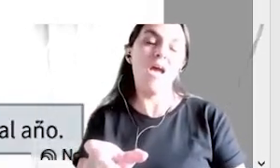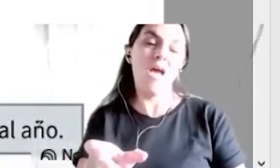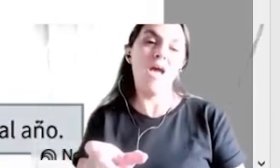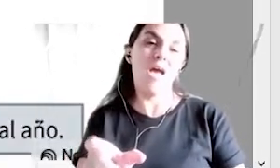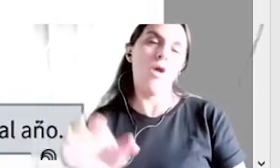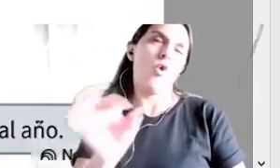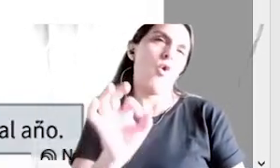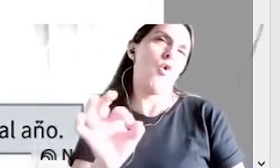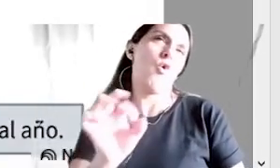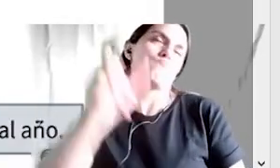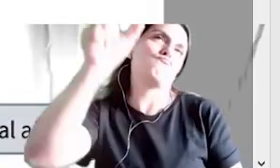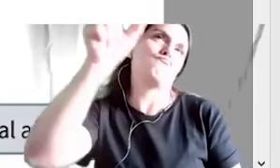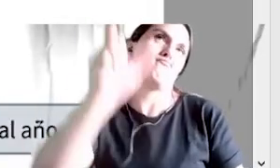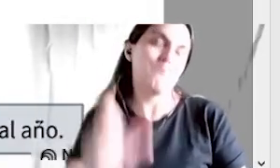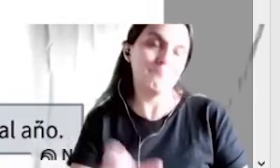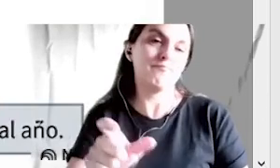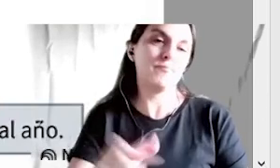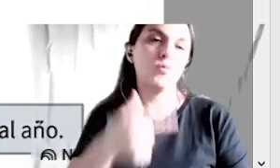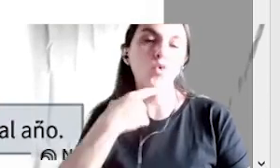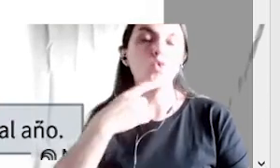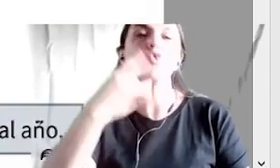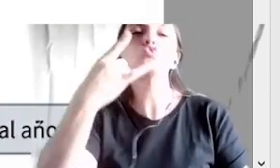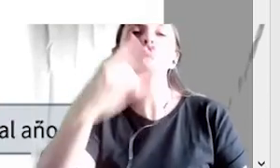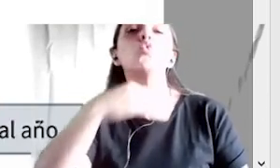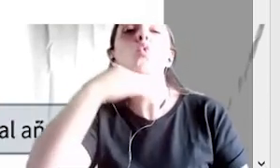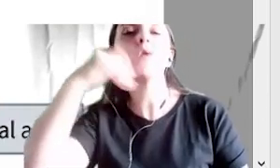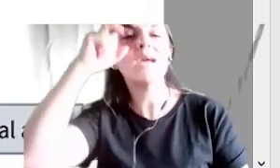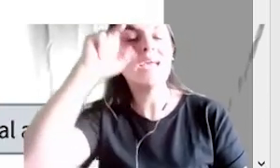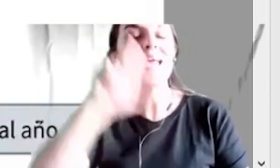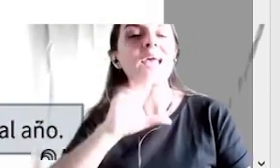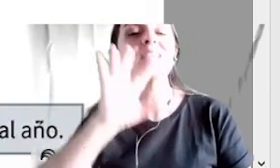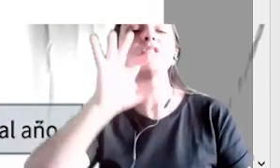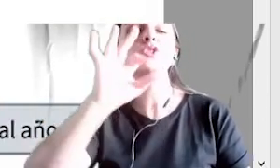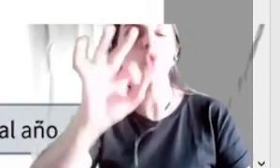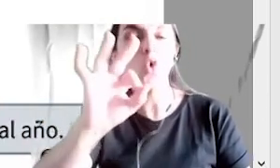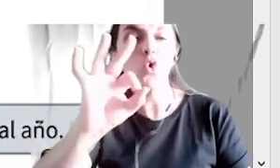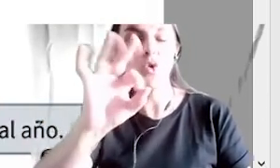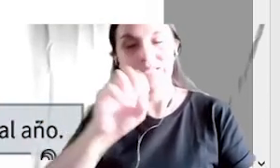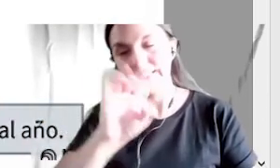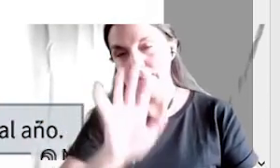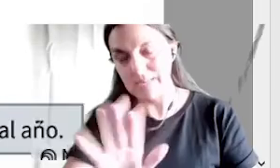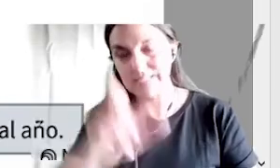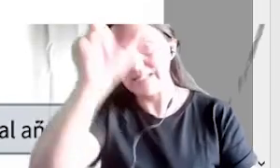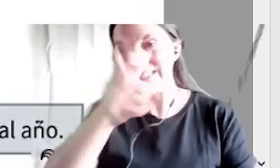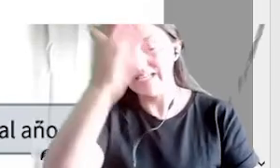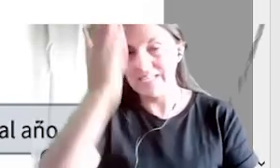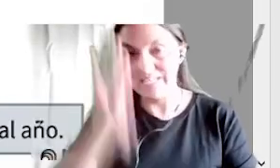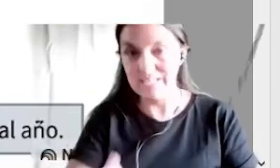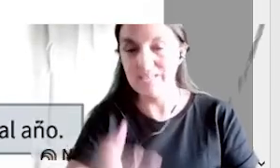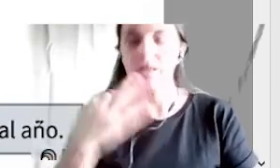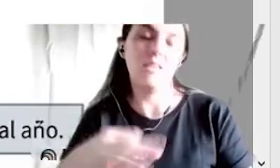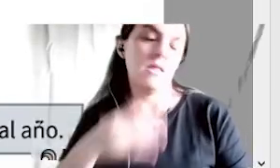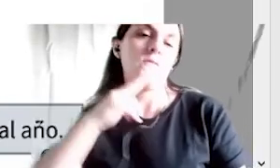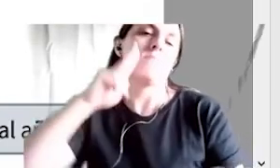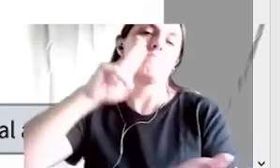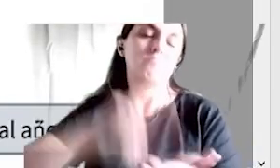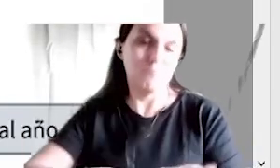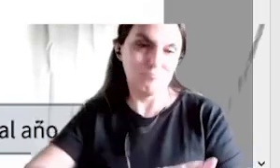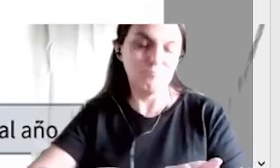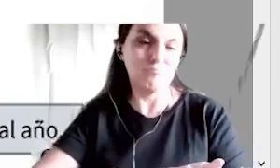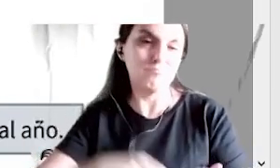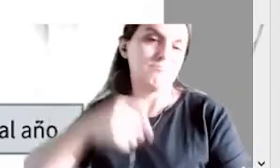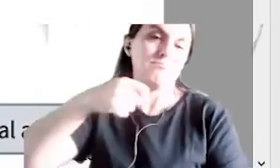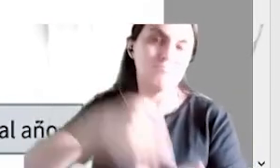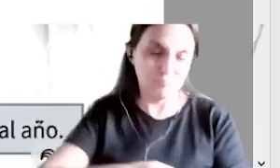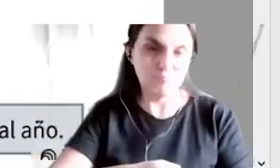ese sujeto que es un sujeto propio del derecho tributario, va a tributar por la fuente,